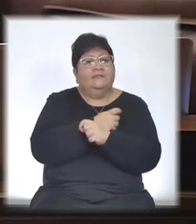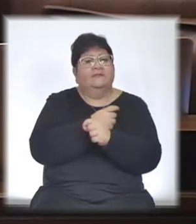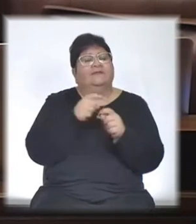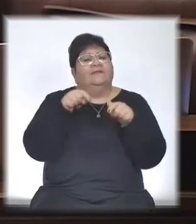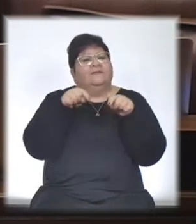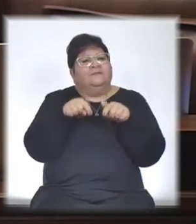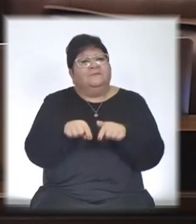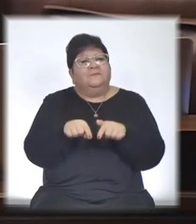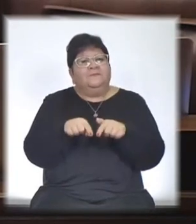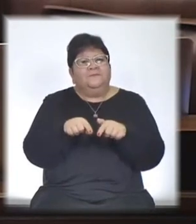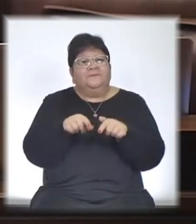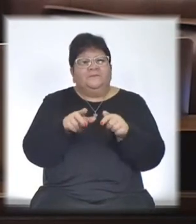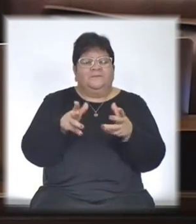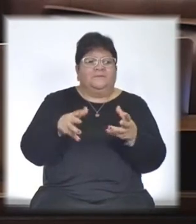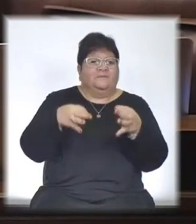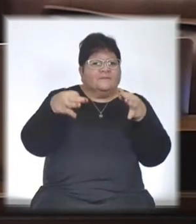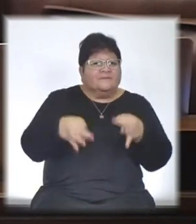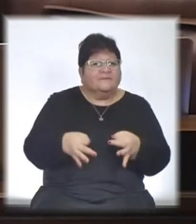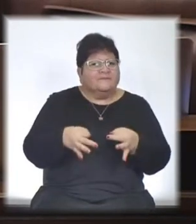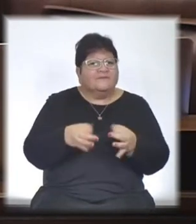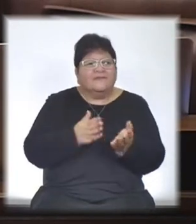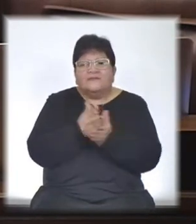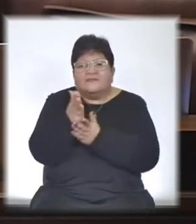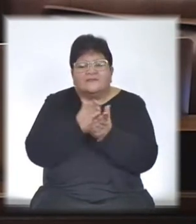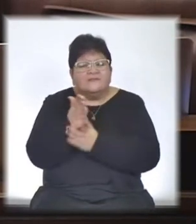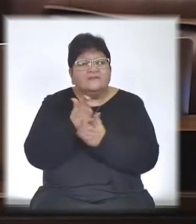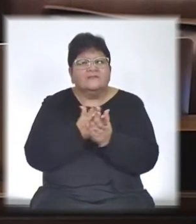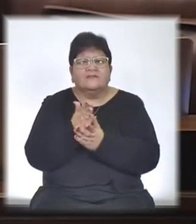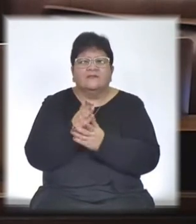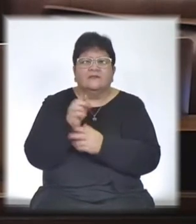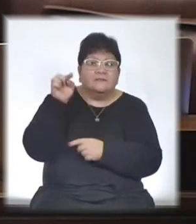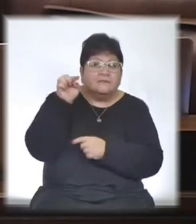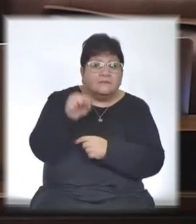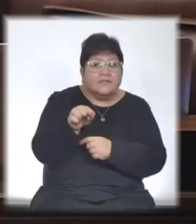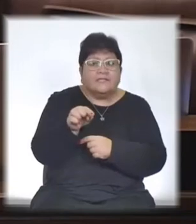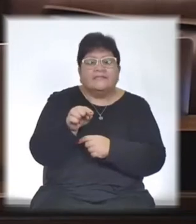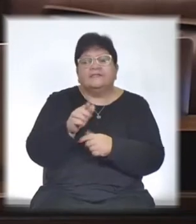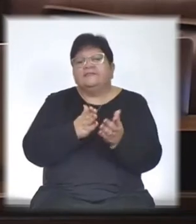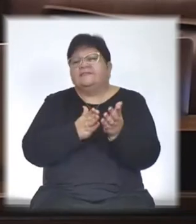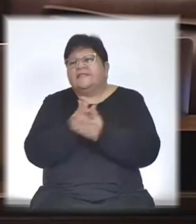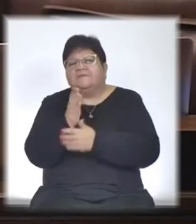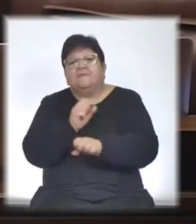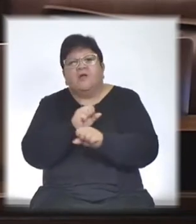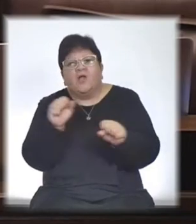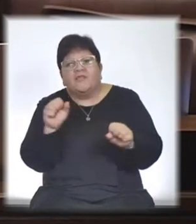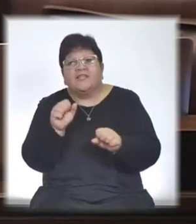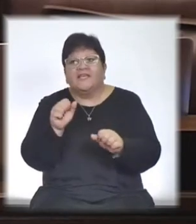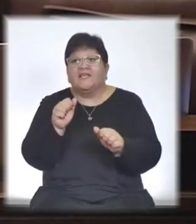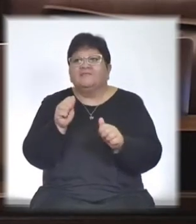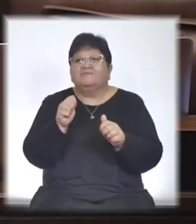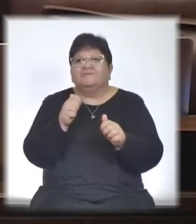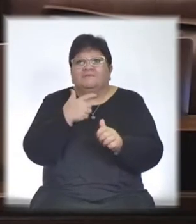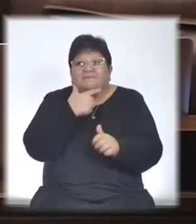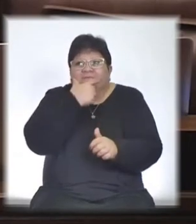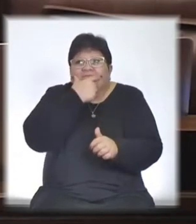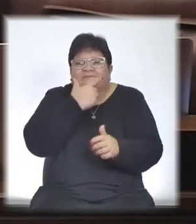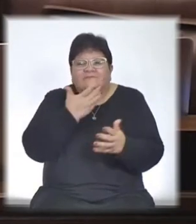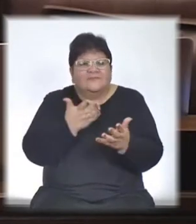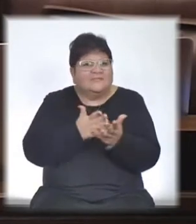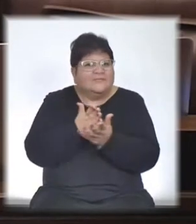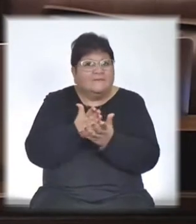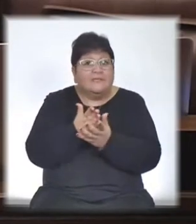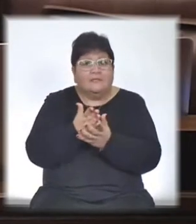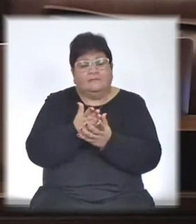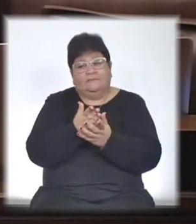difíciles, siempre estaban allí, siempre daban su apoyo, siempre tenían una sonrisa para dejarnos. Por eso, quienes estuvimos en